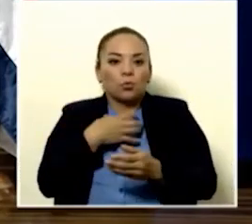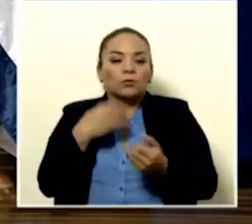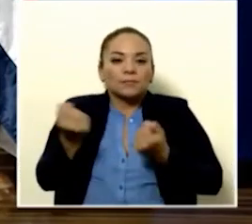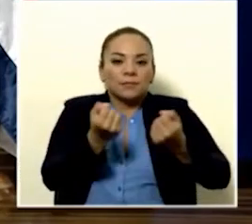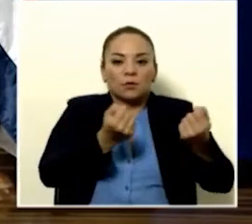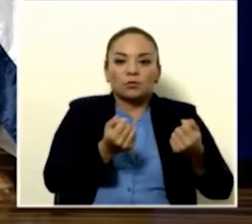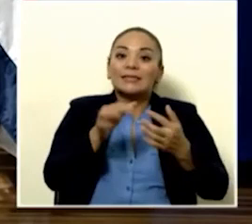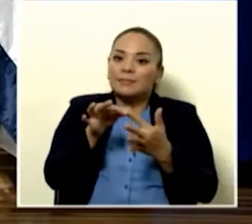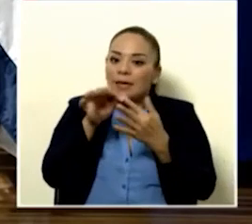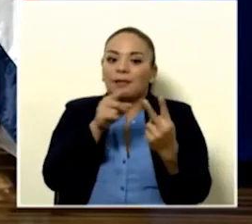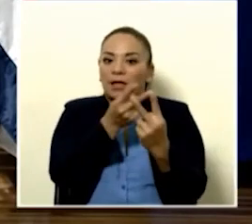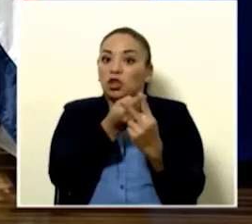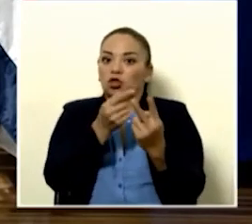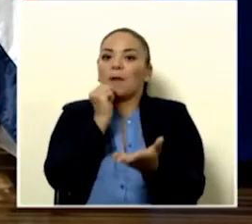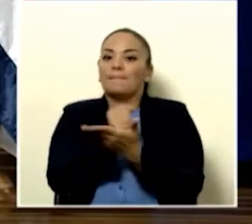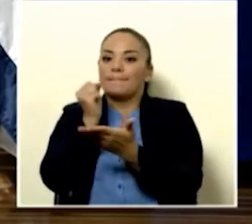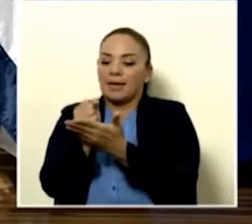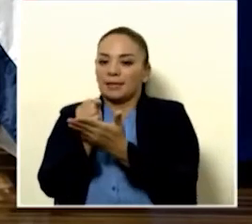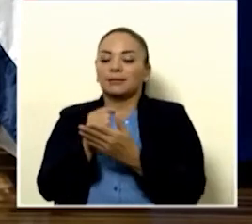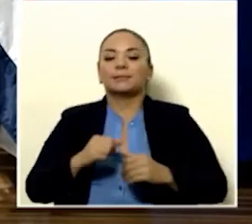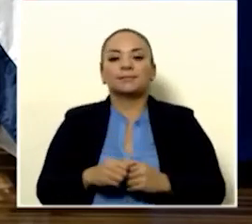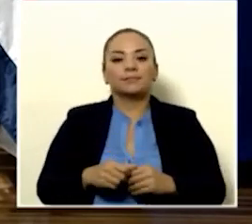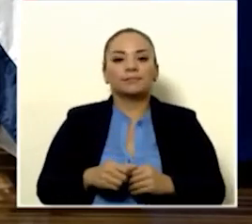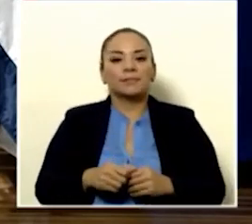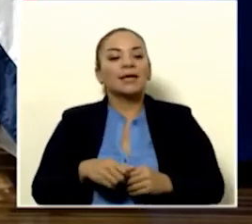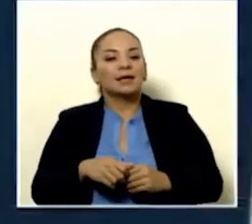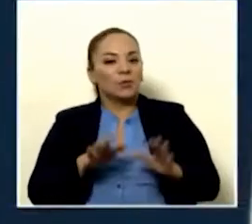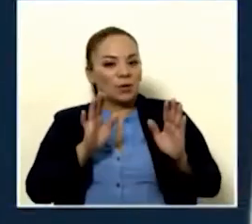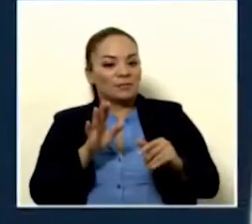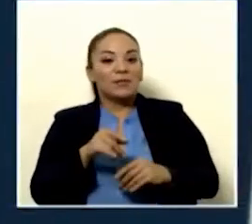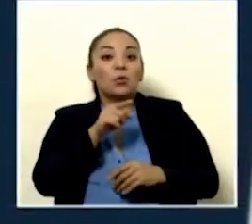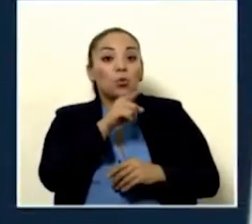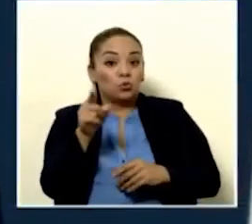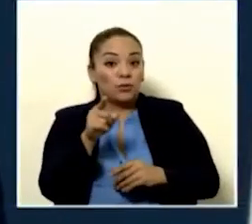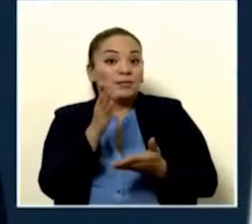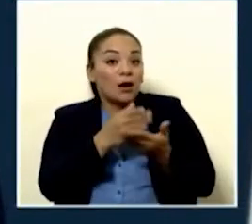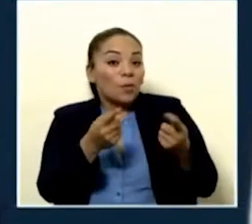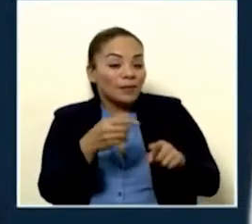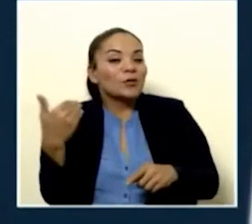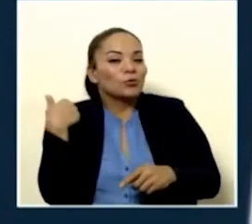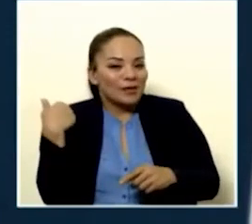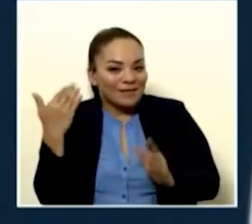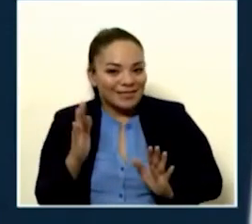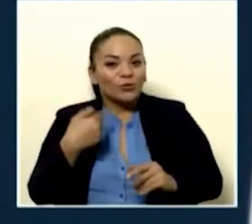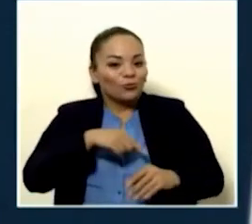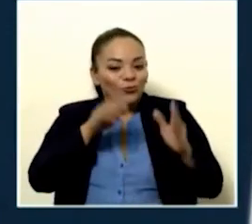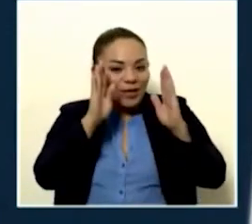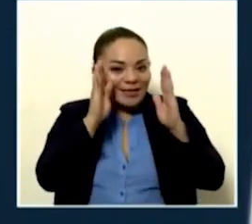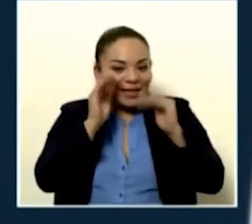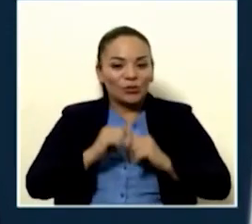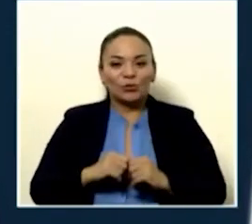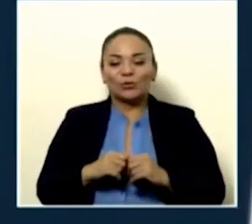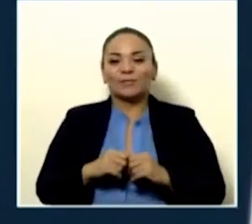particular a estas marcas. Bueno, cualquier cosa nos avisan. Hay veces hay glitches, etcétera. Estamos atentos.